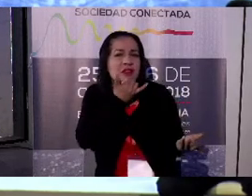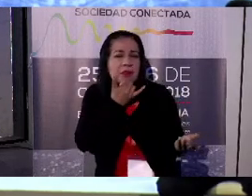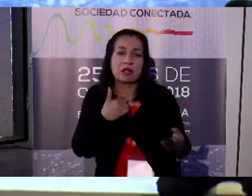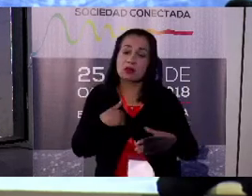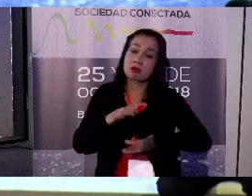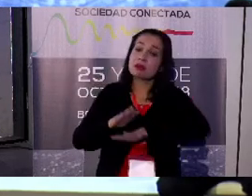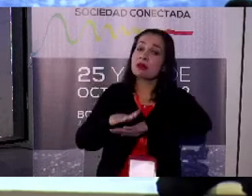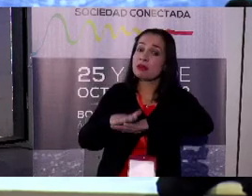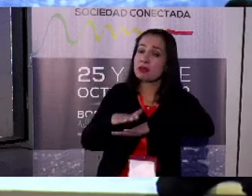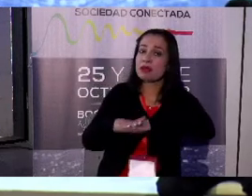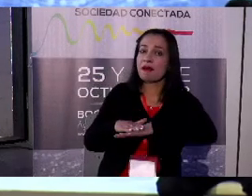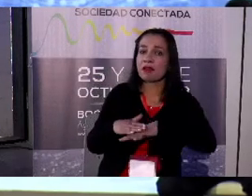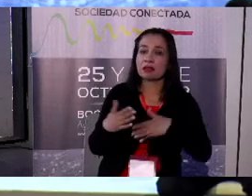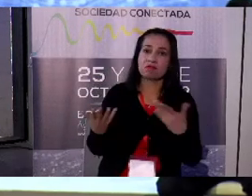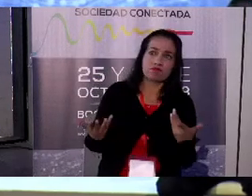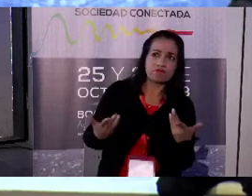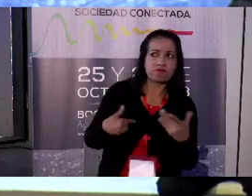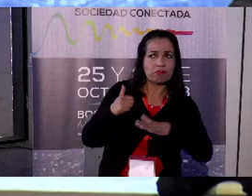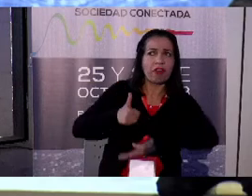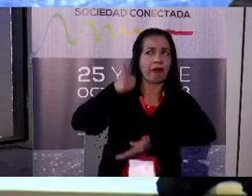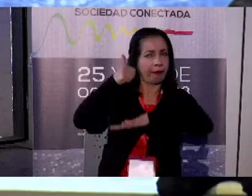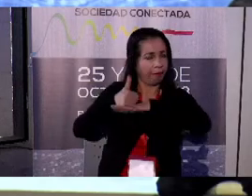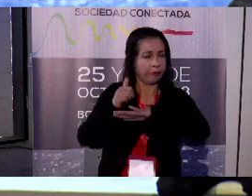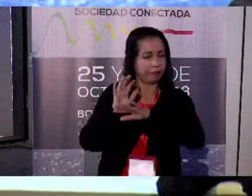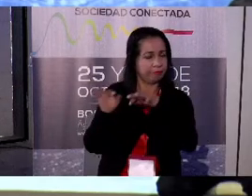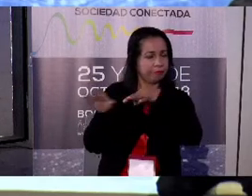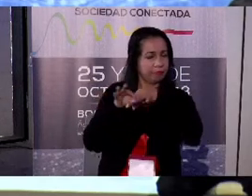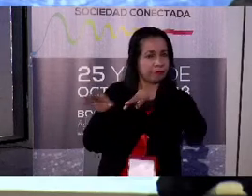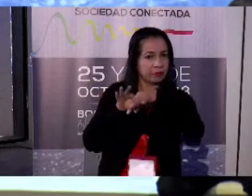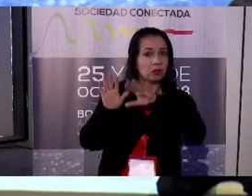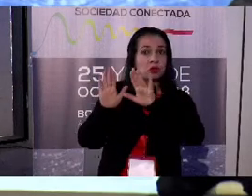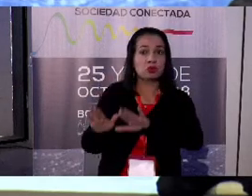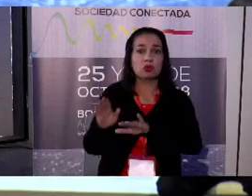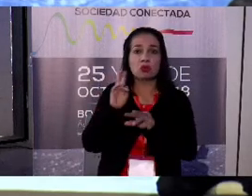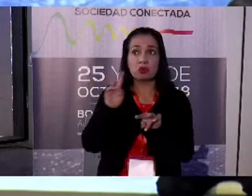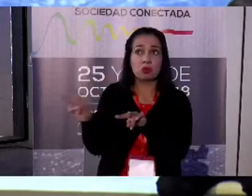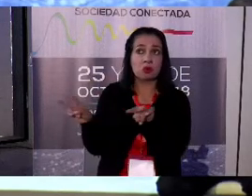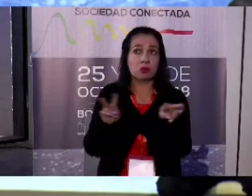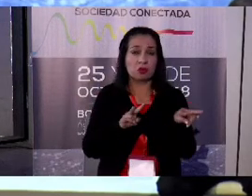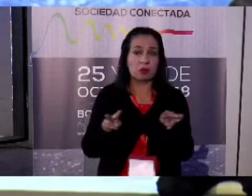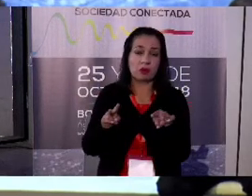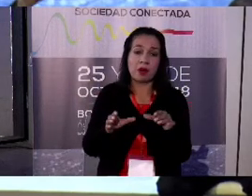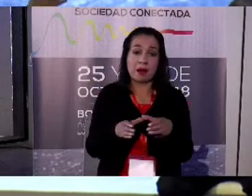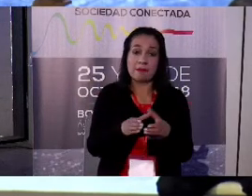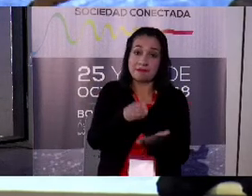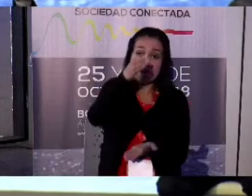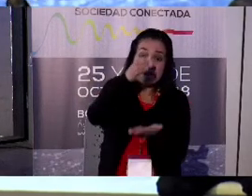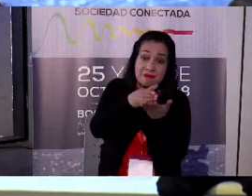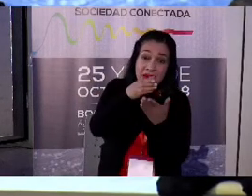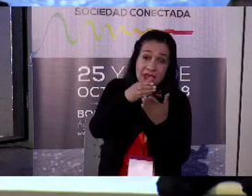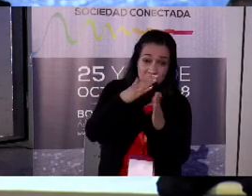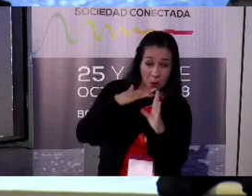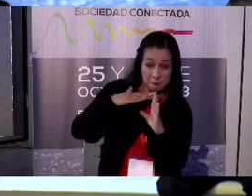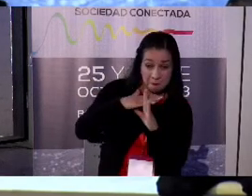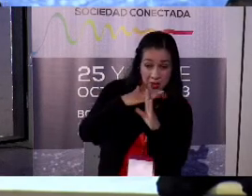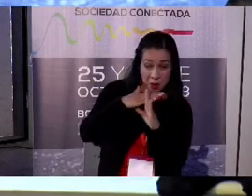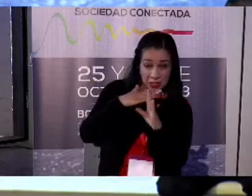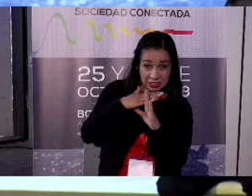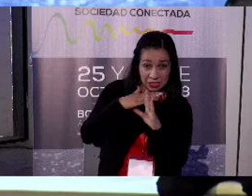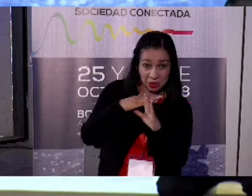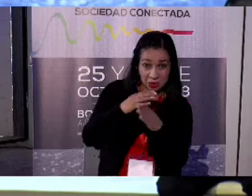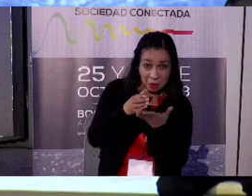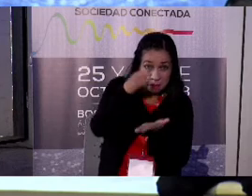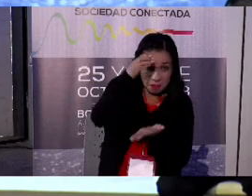digo no mire eh señor jefe Esa es la visión del vaso medio vacío de los vendedores de equipos